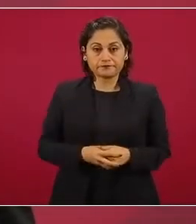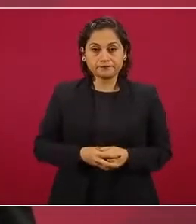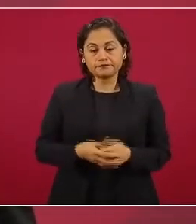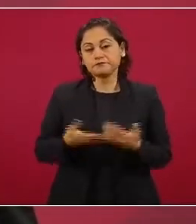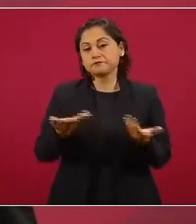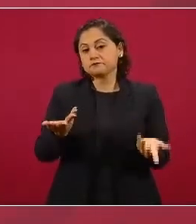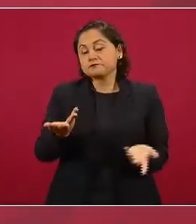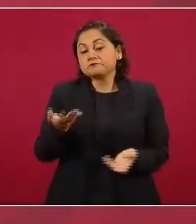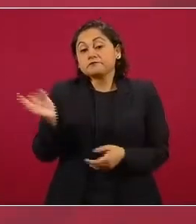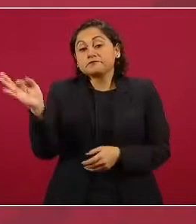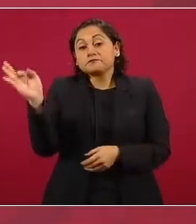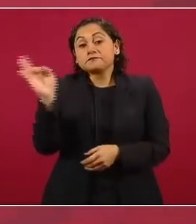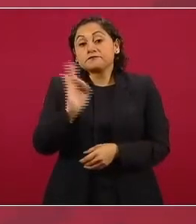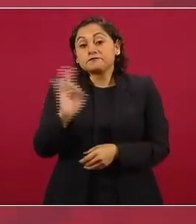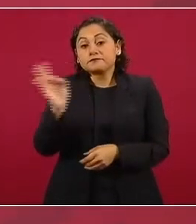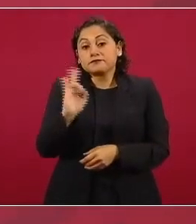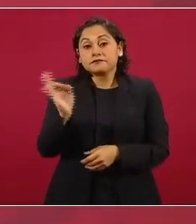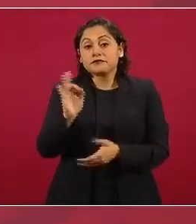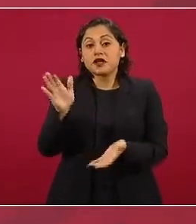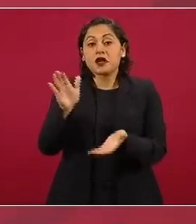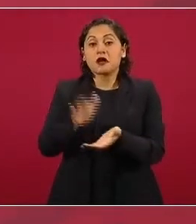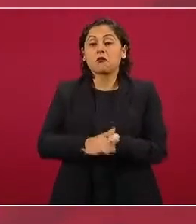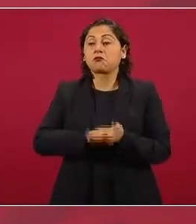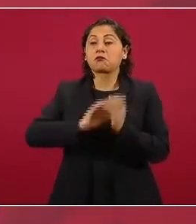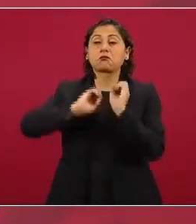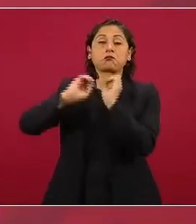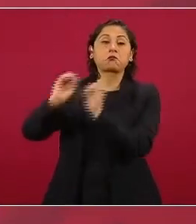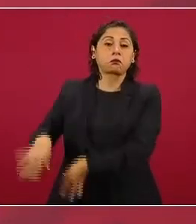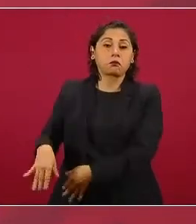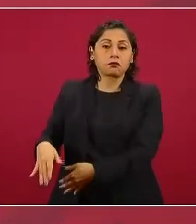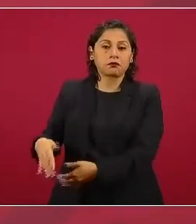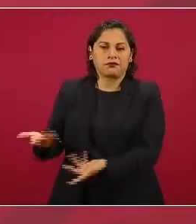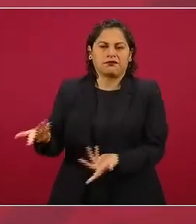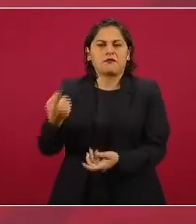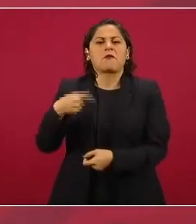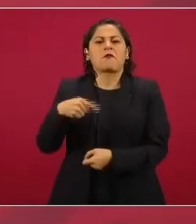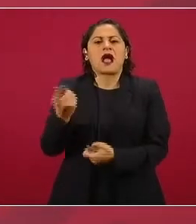Si el propósito fuese dar un carpetazo, pues no pides toda la evidencia,